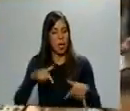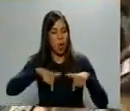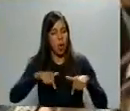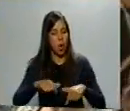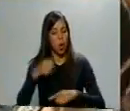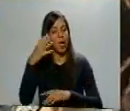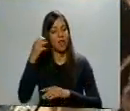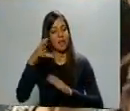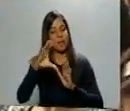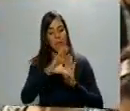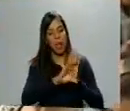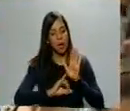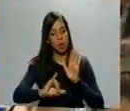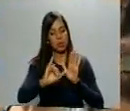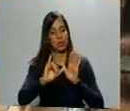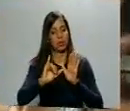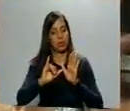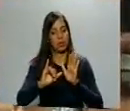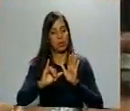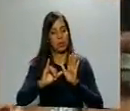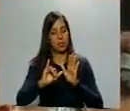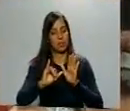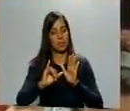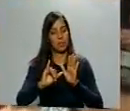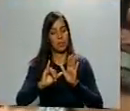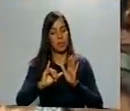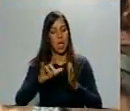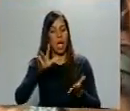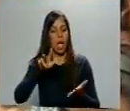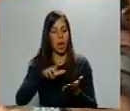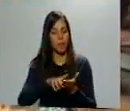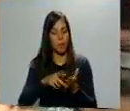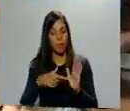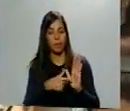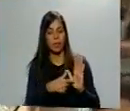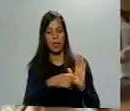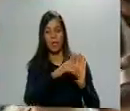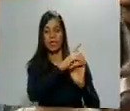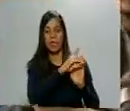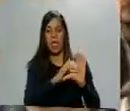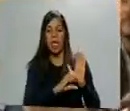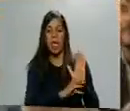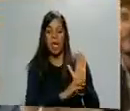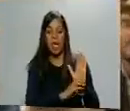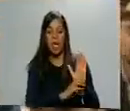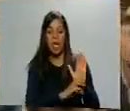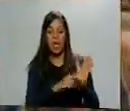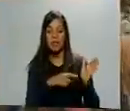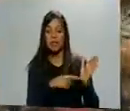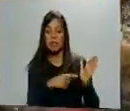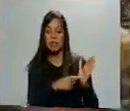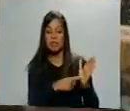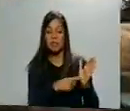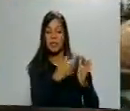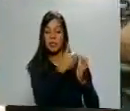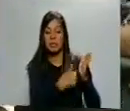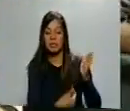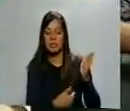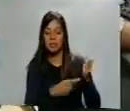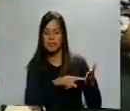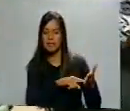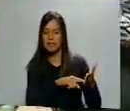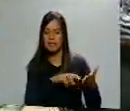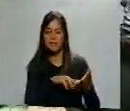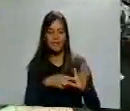Asamblea Nacional Constituyente apruebe este decreto. Este decreto que ni más ni